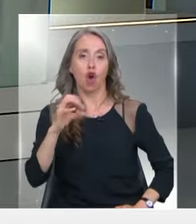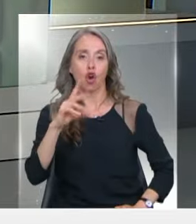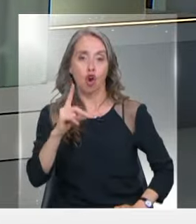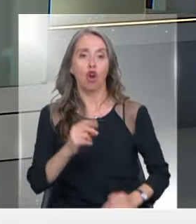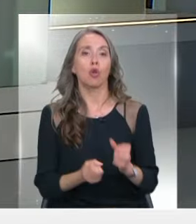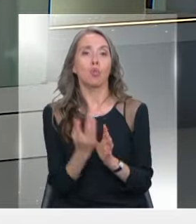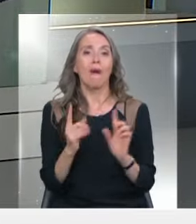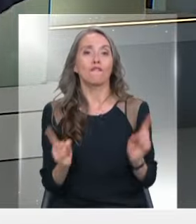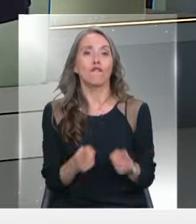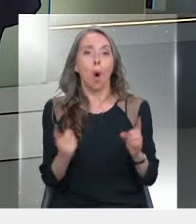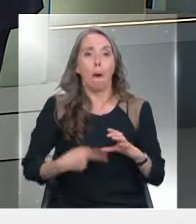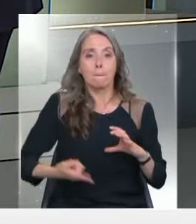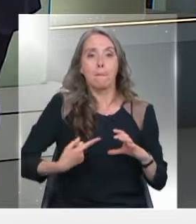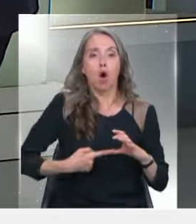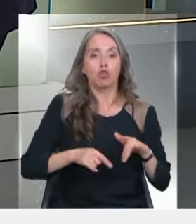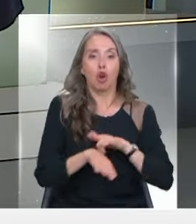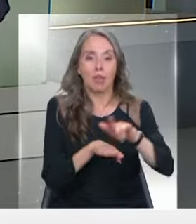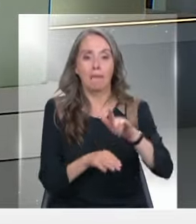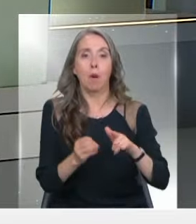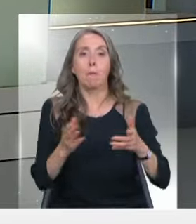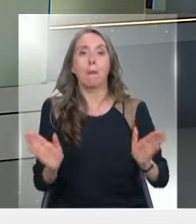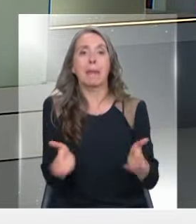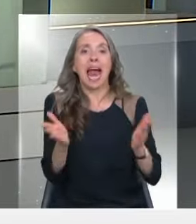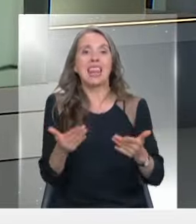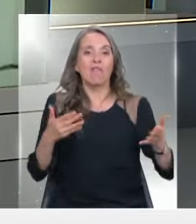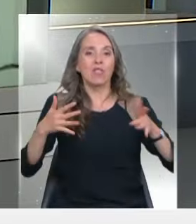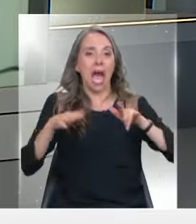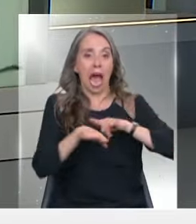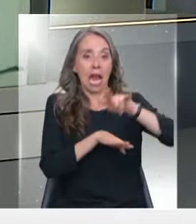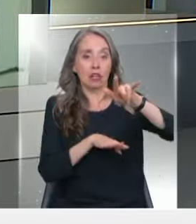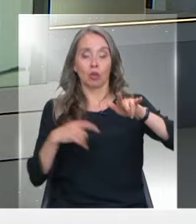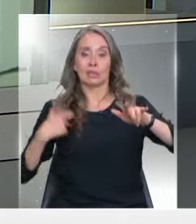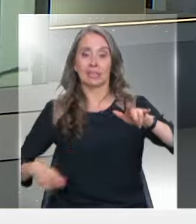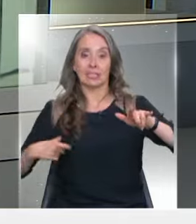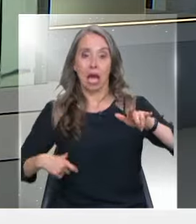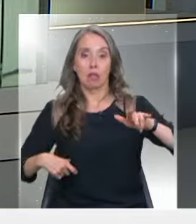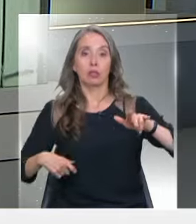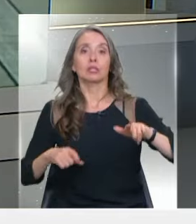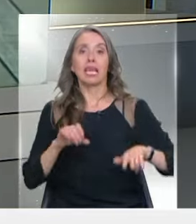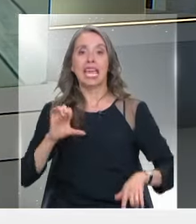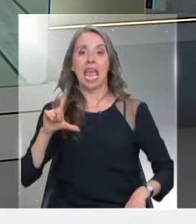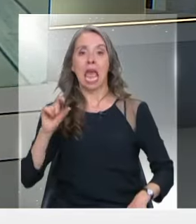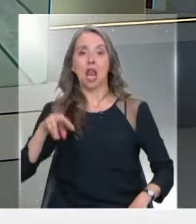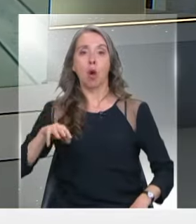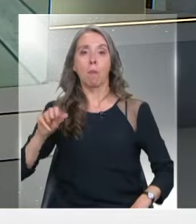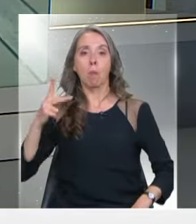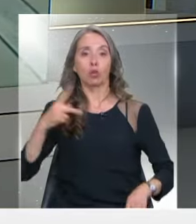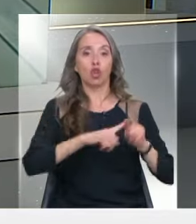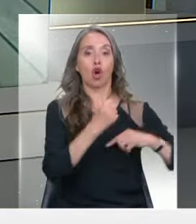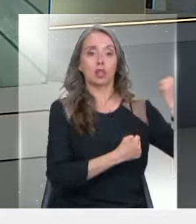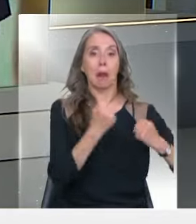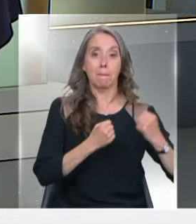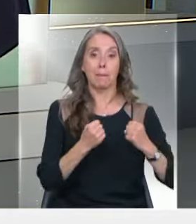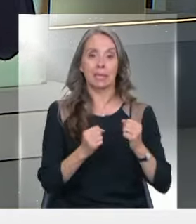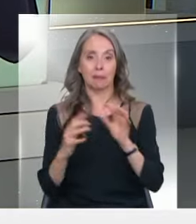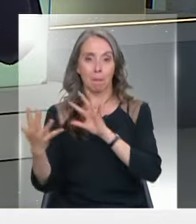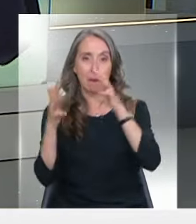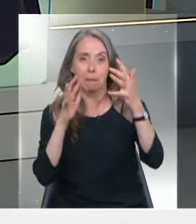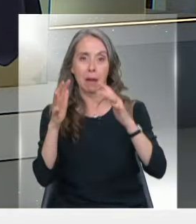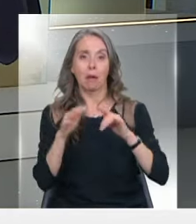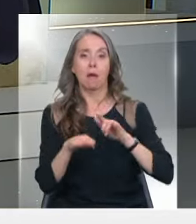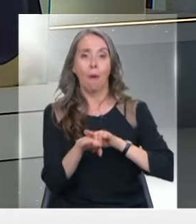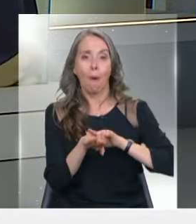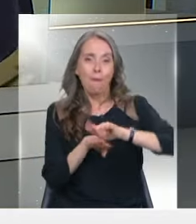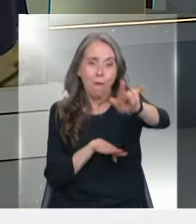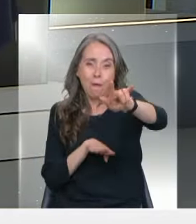tipos de motores, nuevos tipos de materiales, se está acercando a Estados Unidos, Elon Musk, varias compañías también, a proyectos que rozan